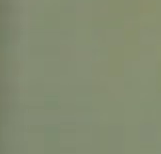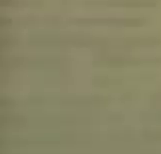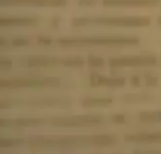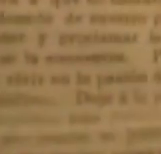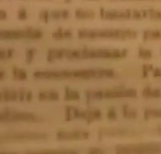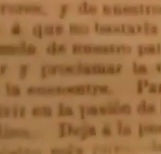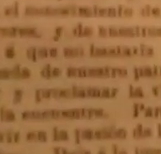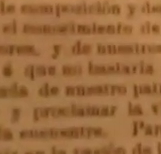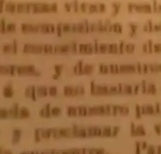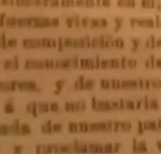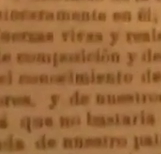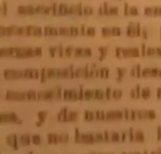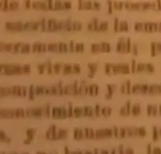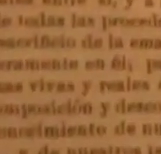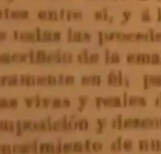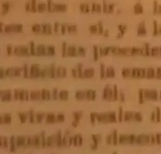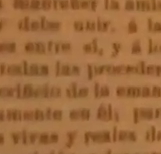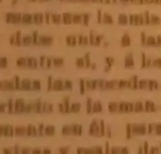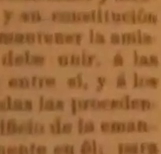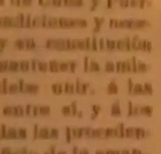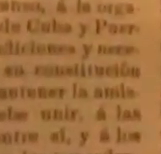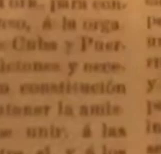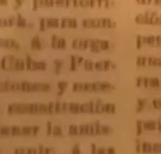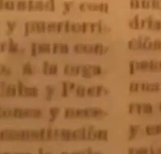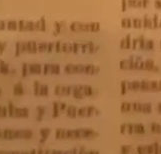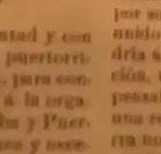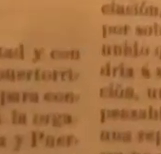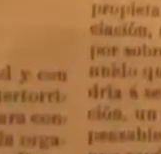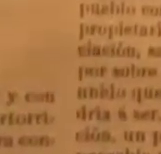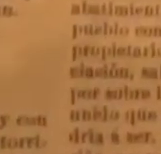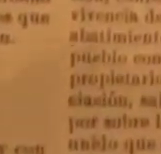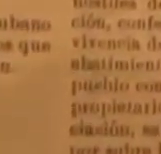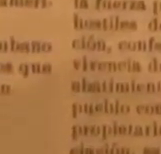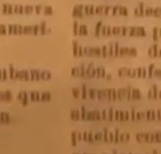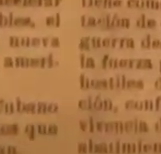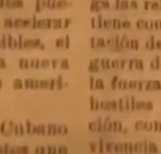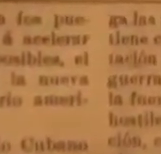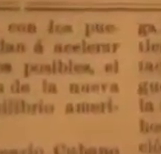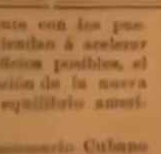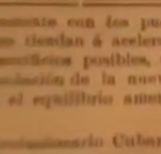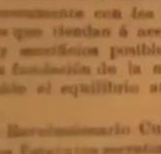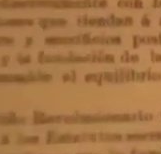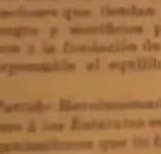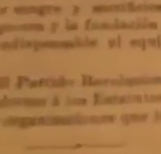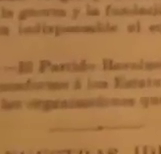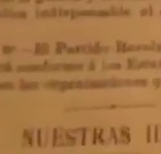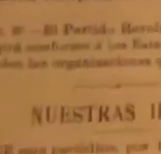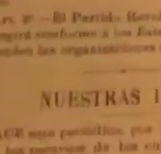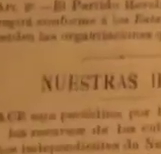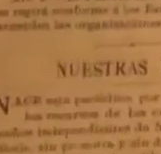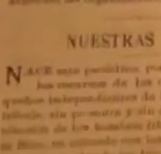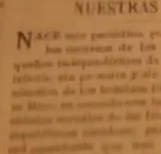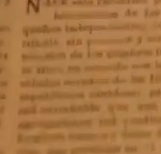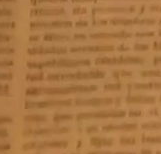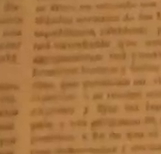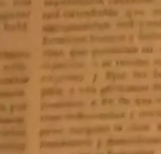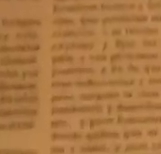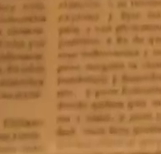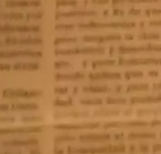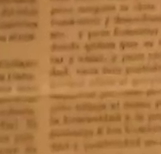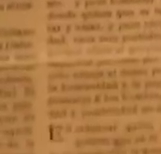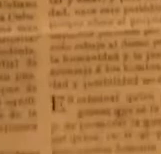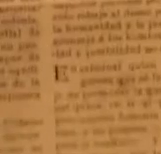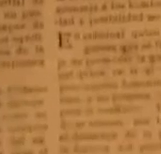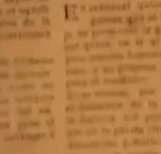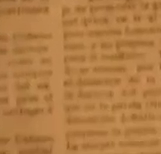excelencia, del fundador del Partido Revolucionario Cubano, del que no se equivocó en decir que trincheras de ideas